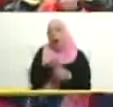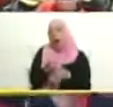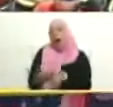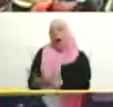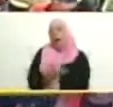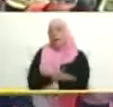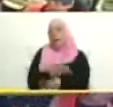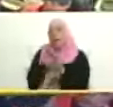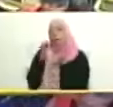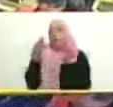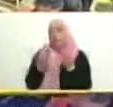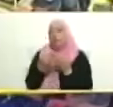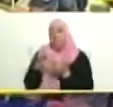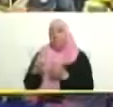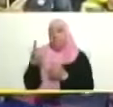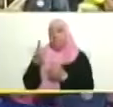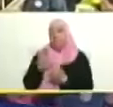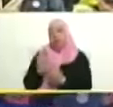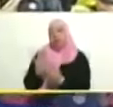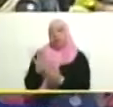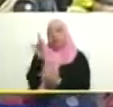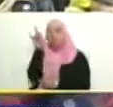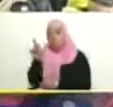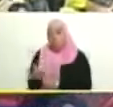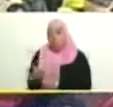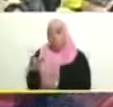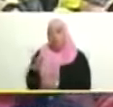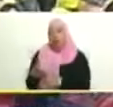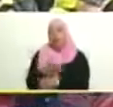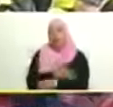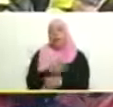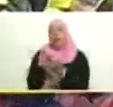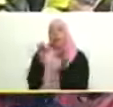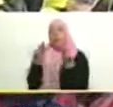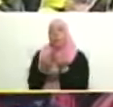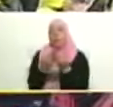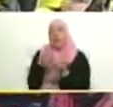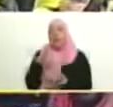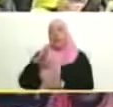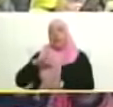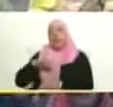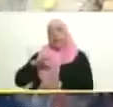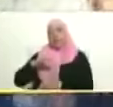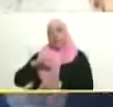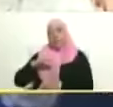su familia en primer lugar, ante la familia del 6CPC,